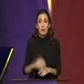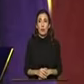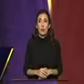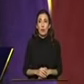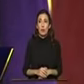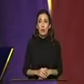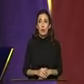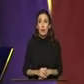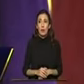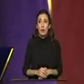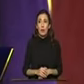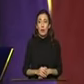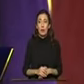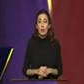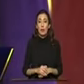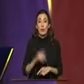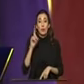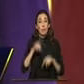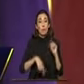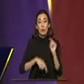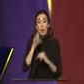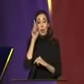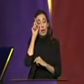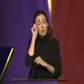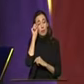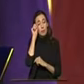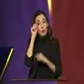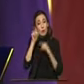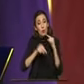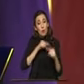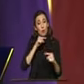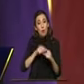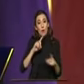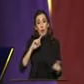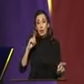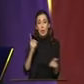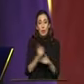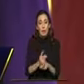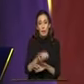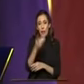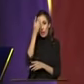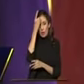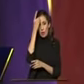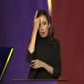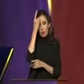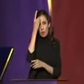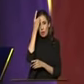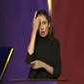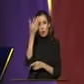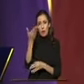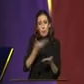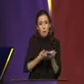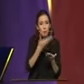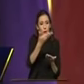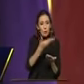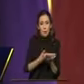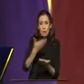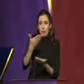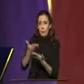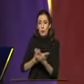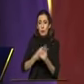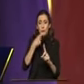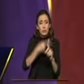El insomnio se convirtió en constante el momento en que supe cuánto realmente debíamos, porque me iban dando en cómodas cuotas